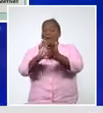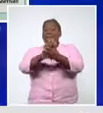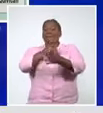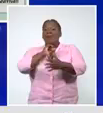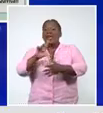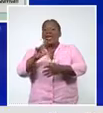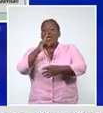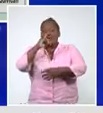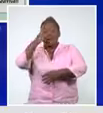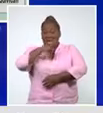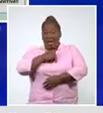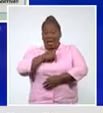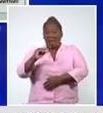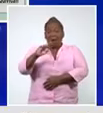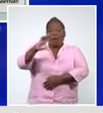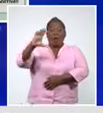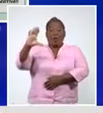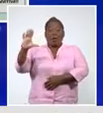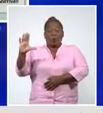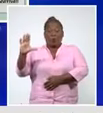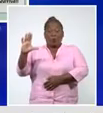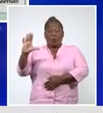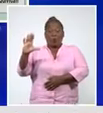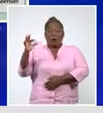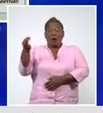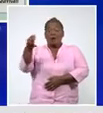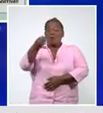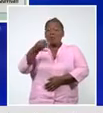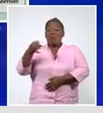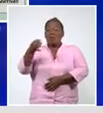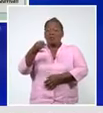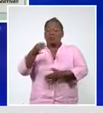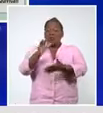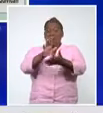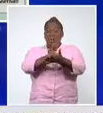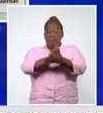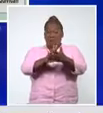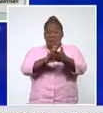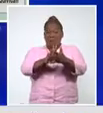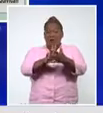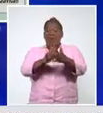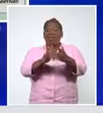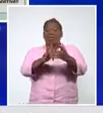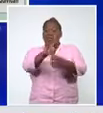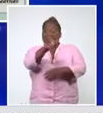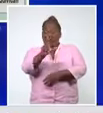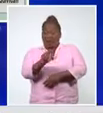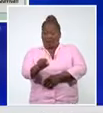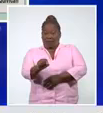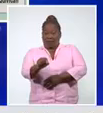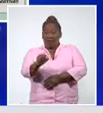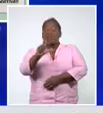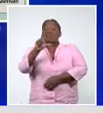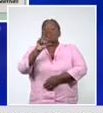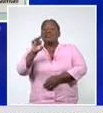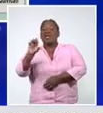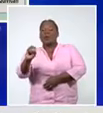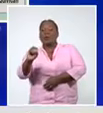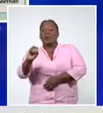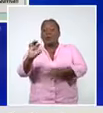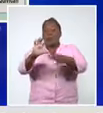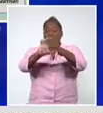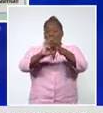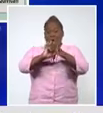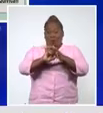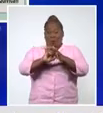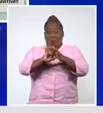y Madruga en el municipio de Mayabeque. El Cerro, Guanabacoa, le sigue a